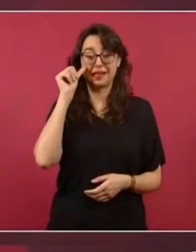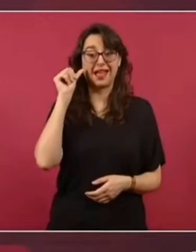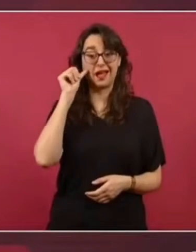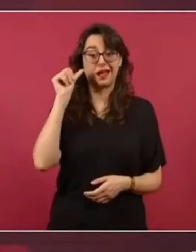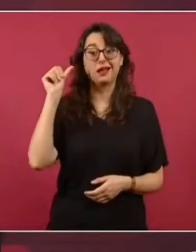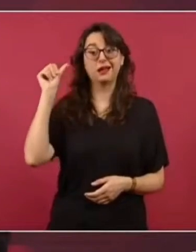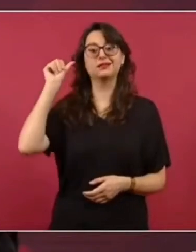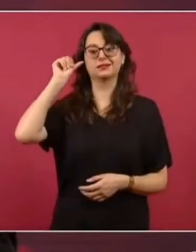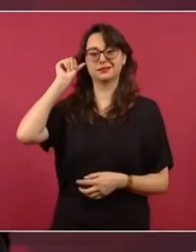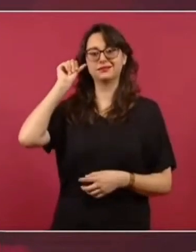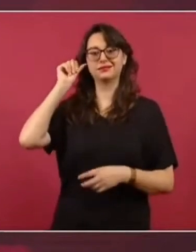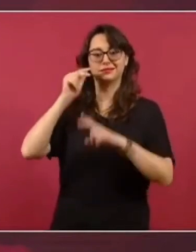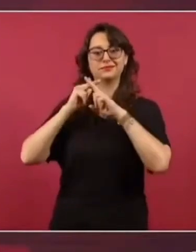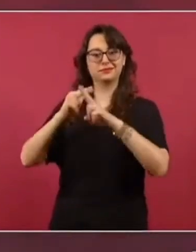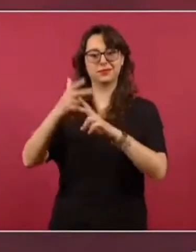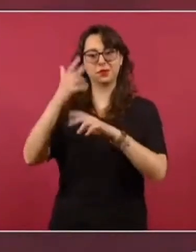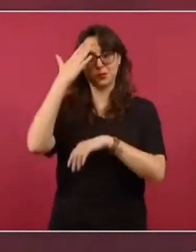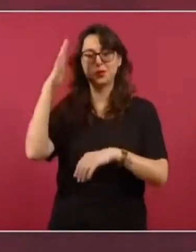hasta